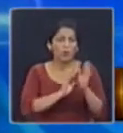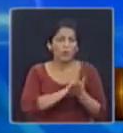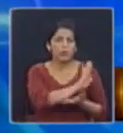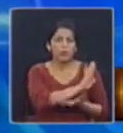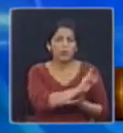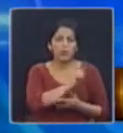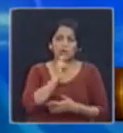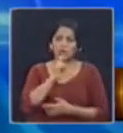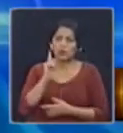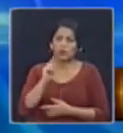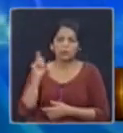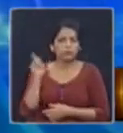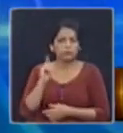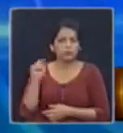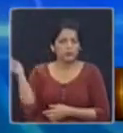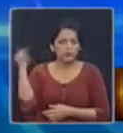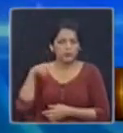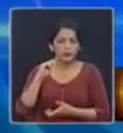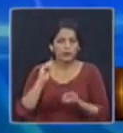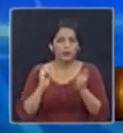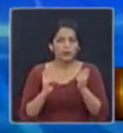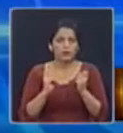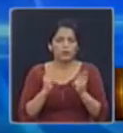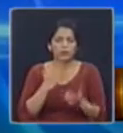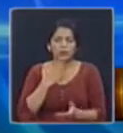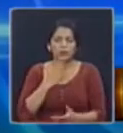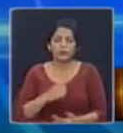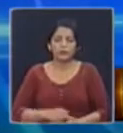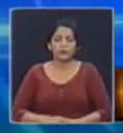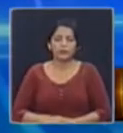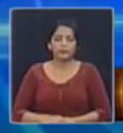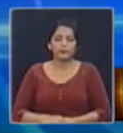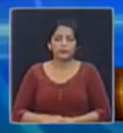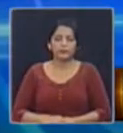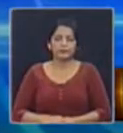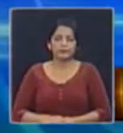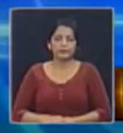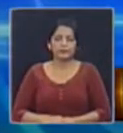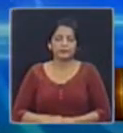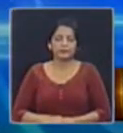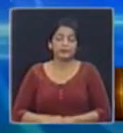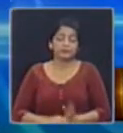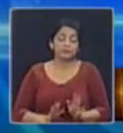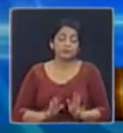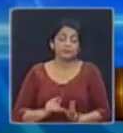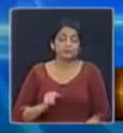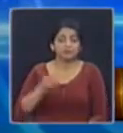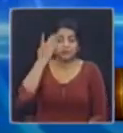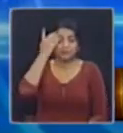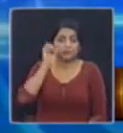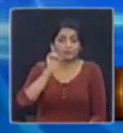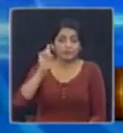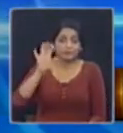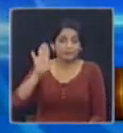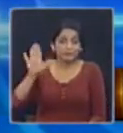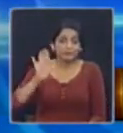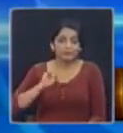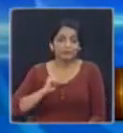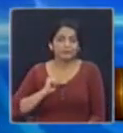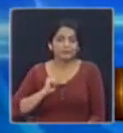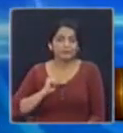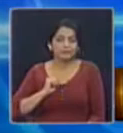¿Cuál es la postura del bloque? Esa es una posición política del expresidente, y le voy a decir por qué no la Asamblea